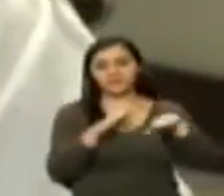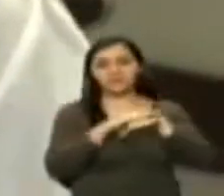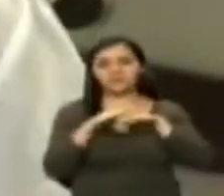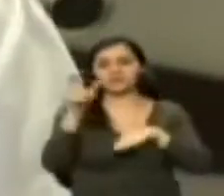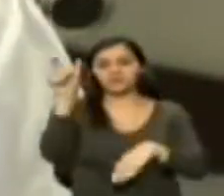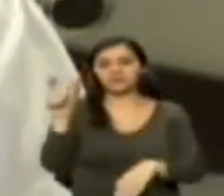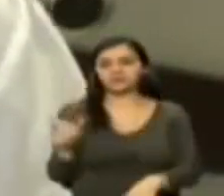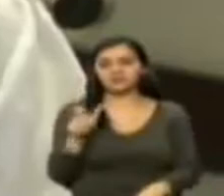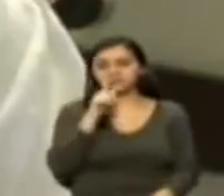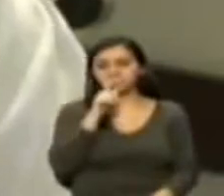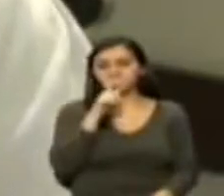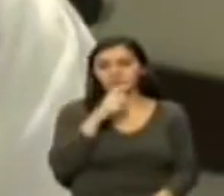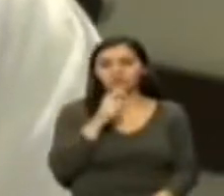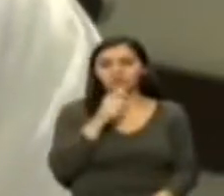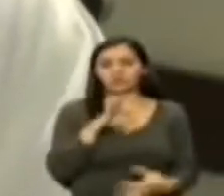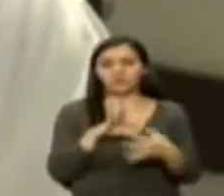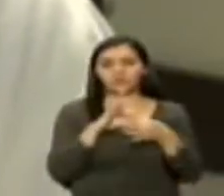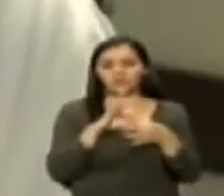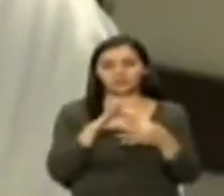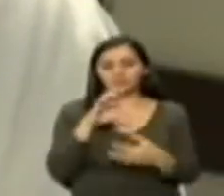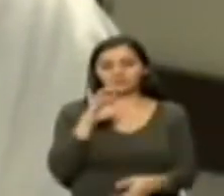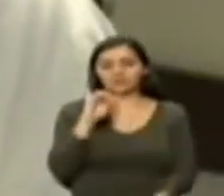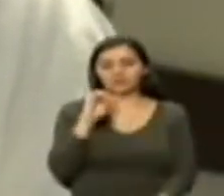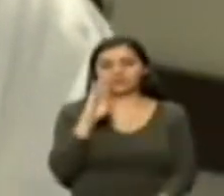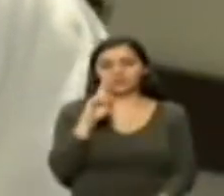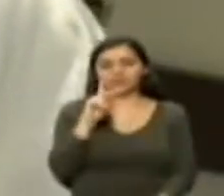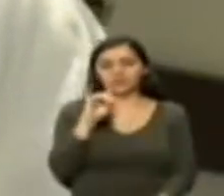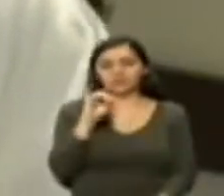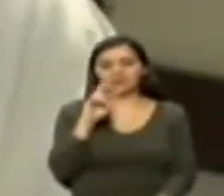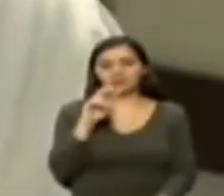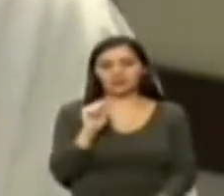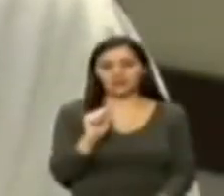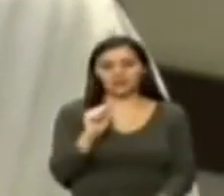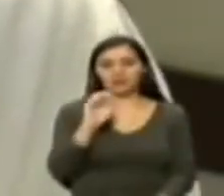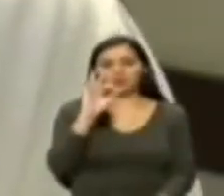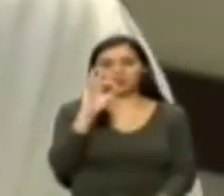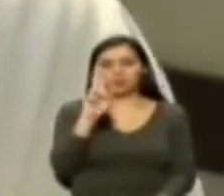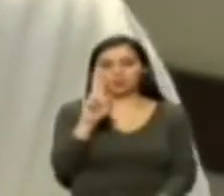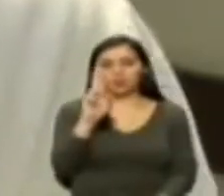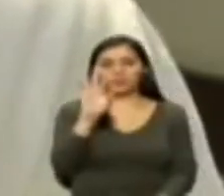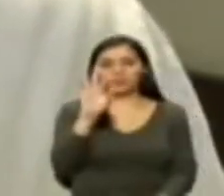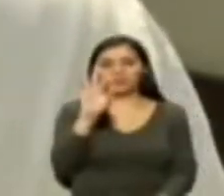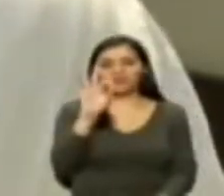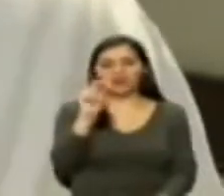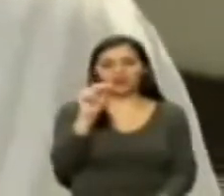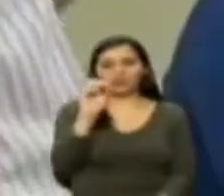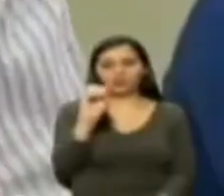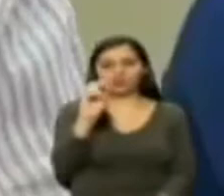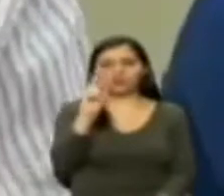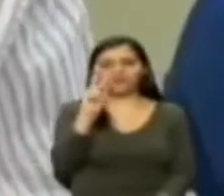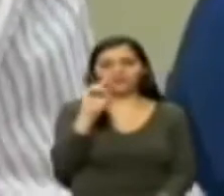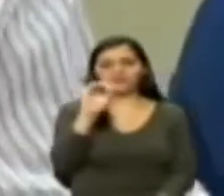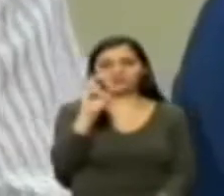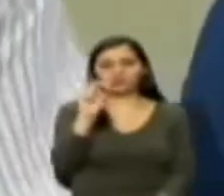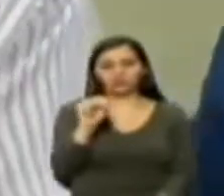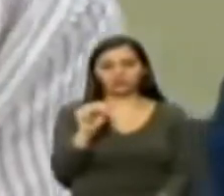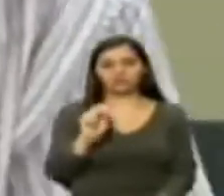seguidamente al compañero William Rivadeneira, él viene por Upano Visión. Por favor, la pregunta. Gracias, señor